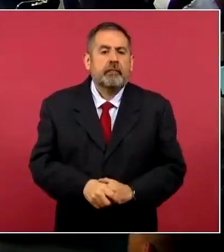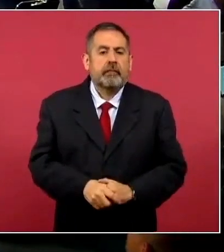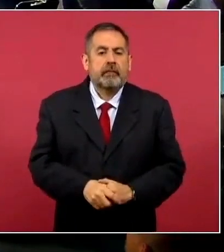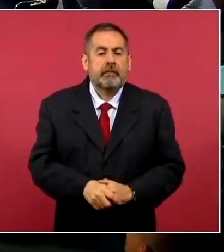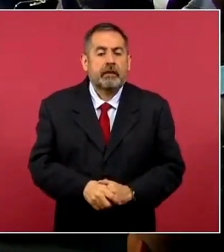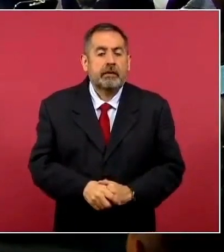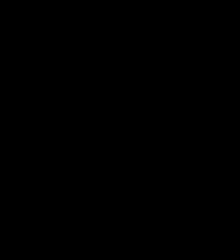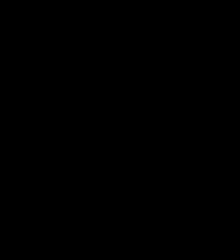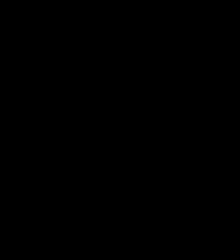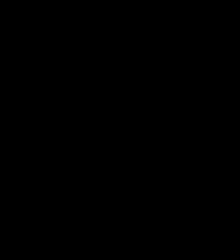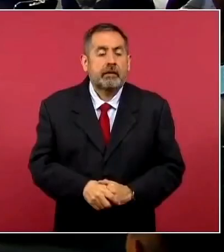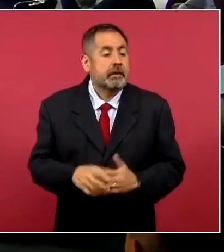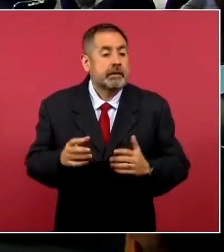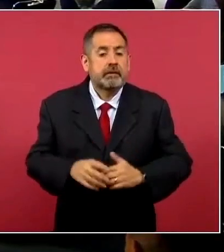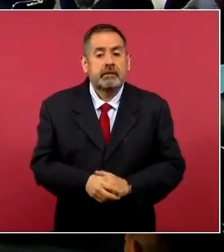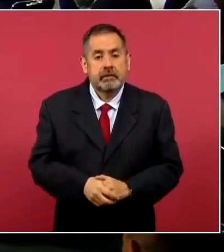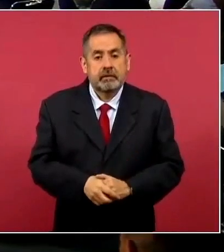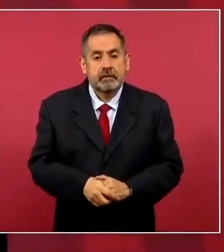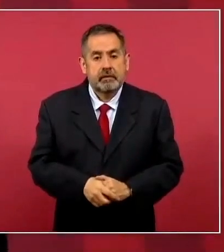Pues